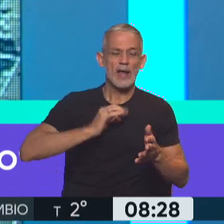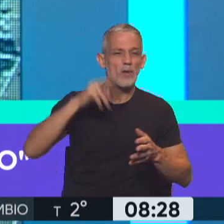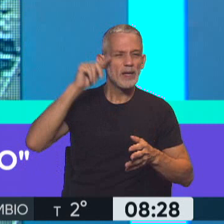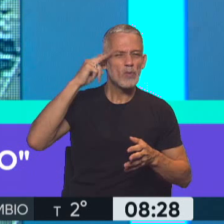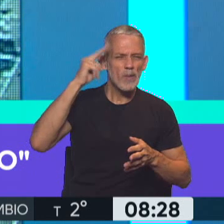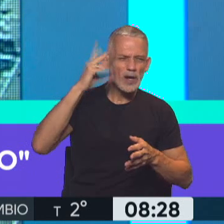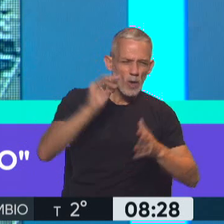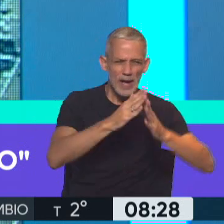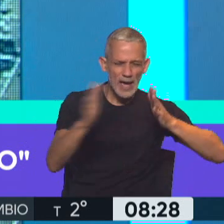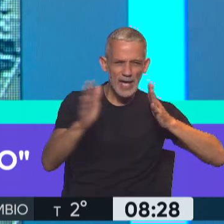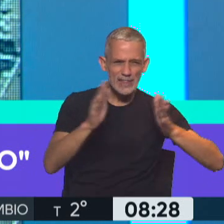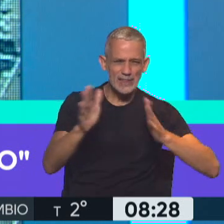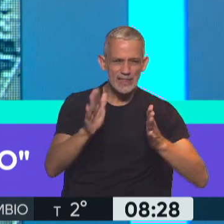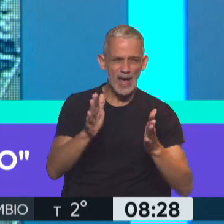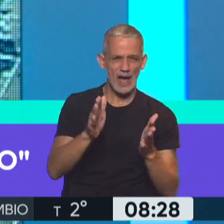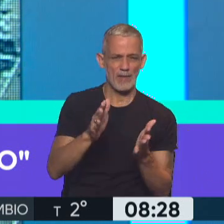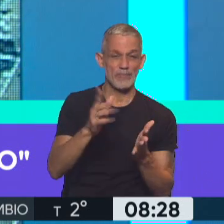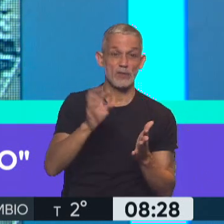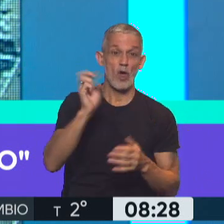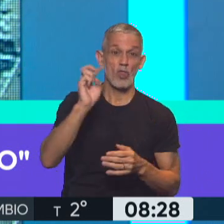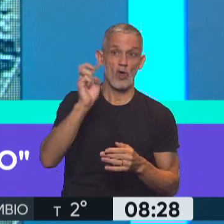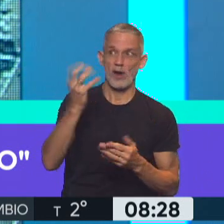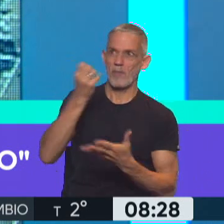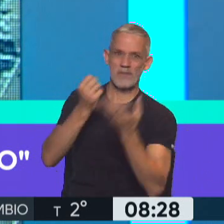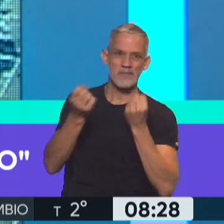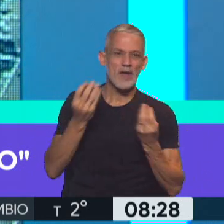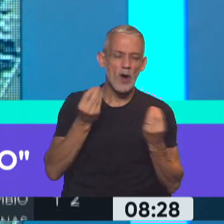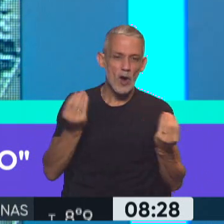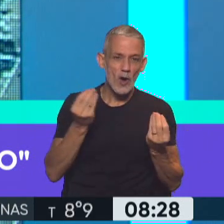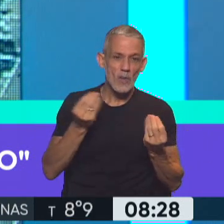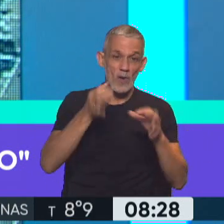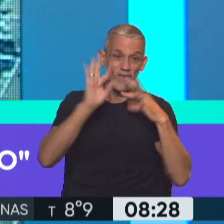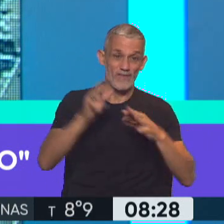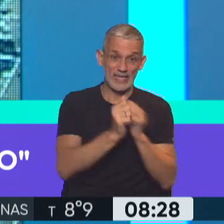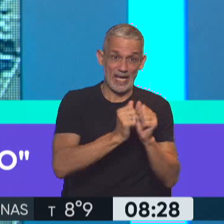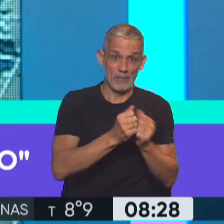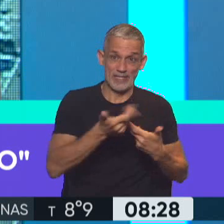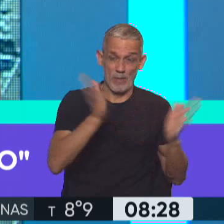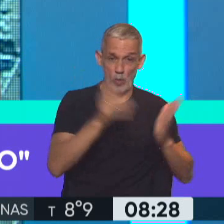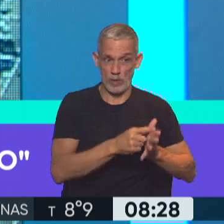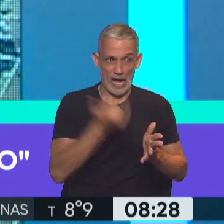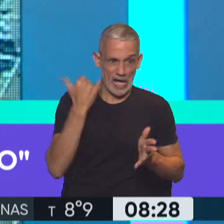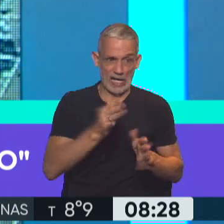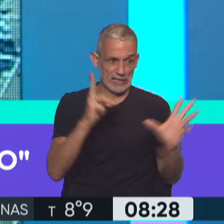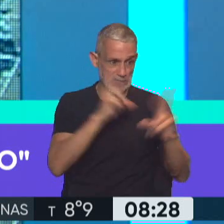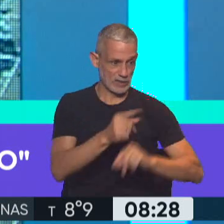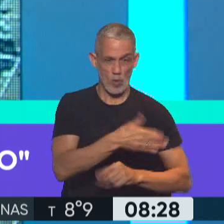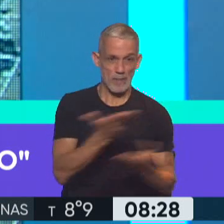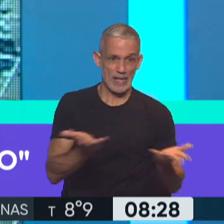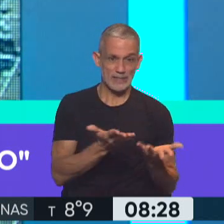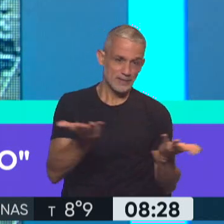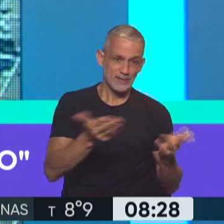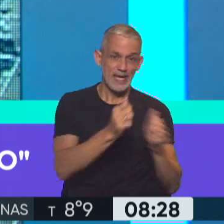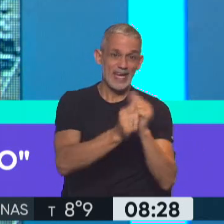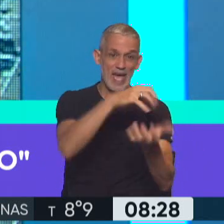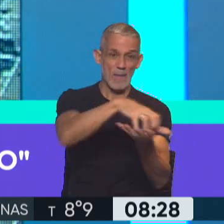90, pensemos, al principio esos dólares se conseguían vía vender las empresas públicas. Bueno, cuando ya se empezaron a desaparecer